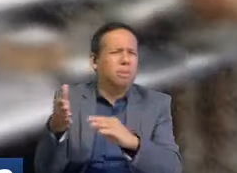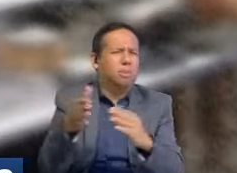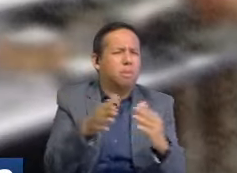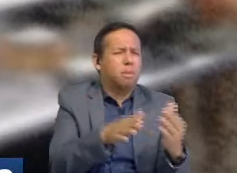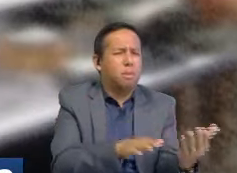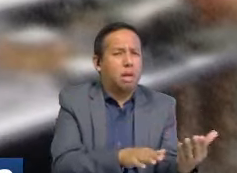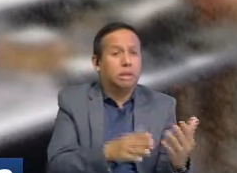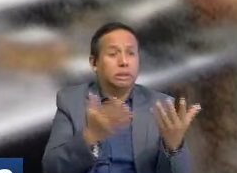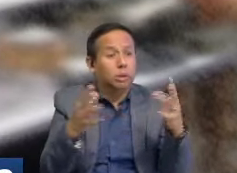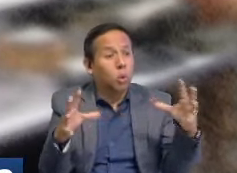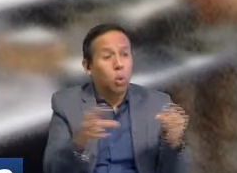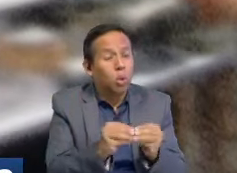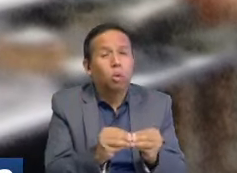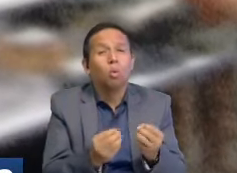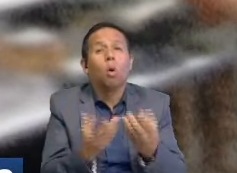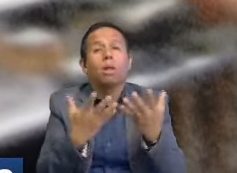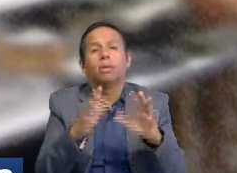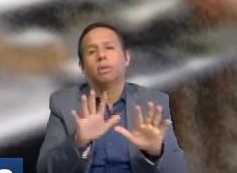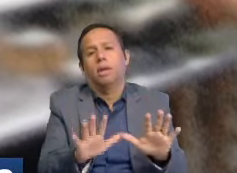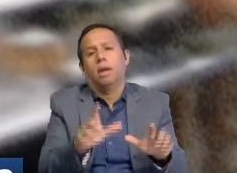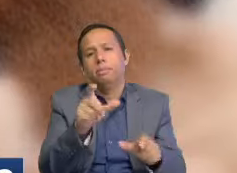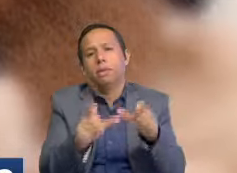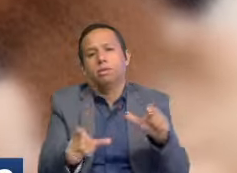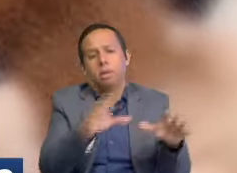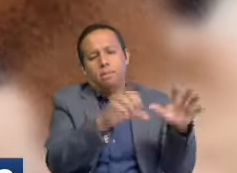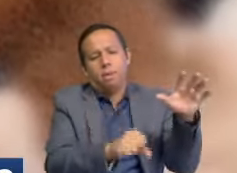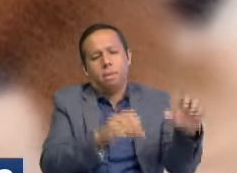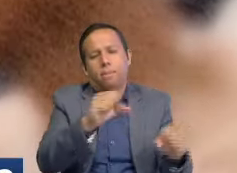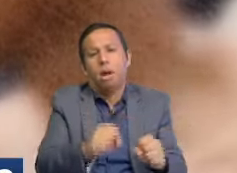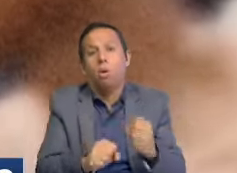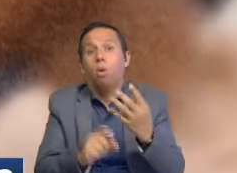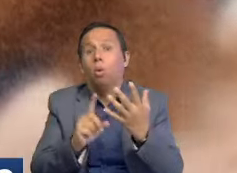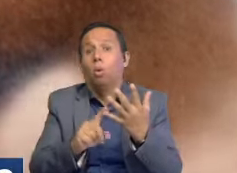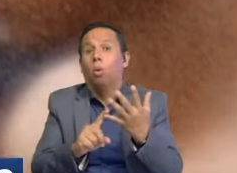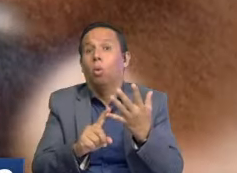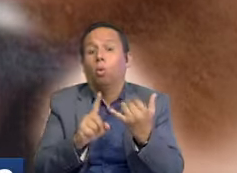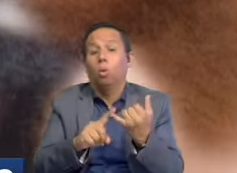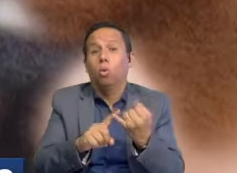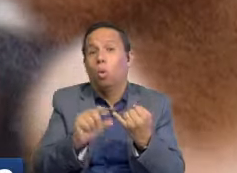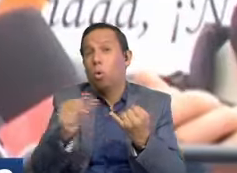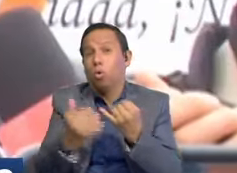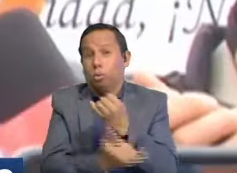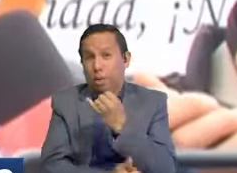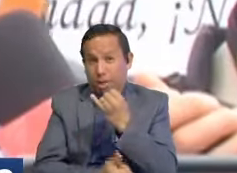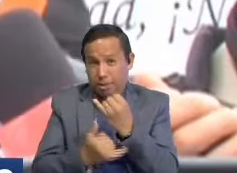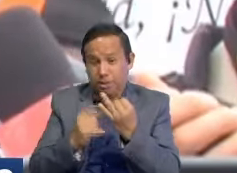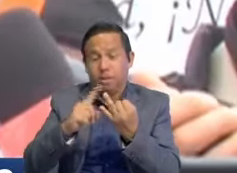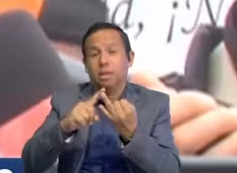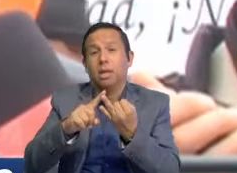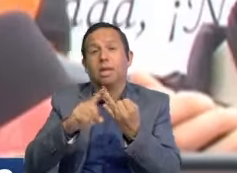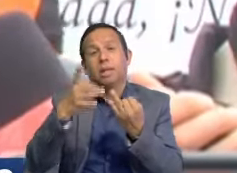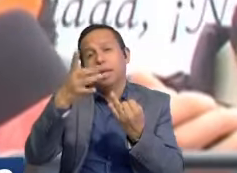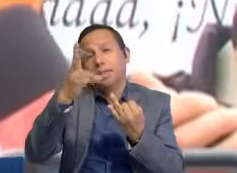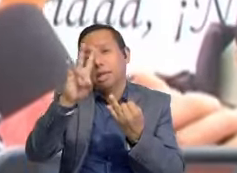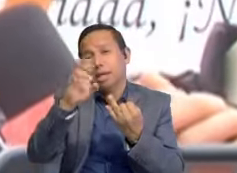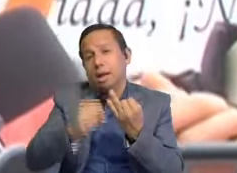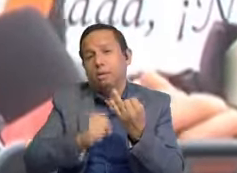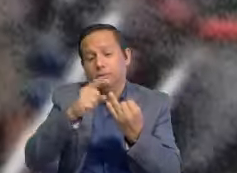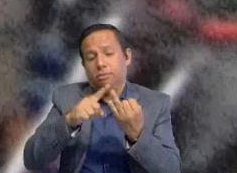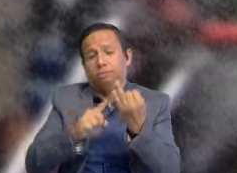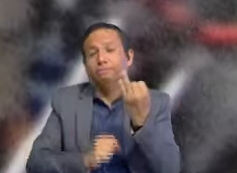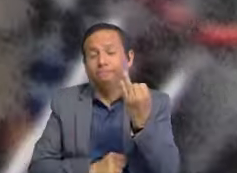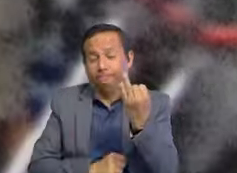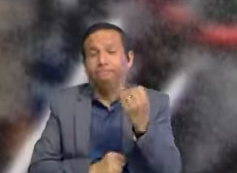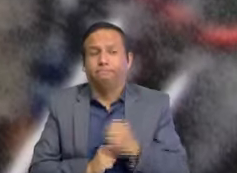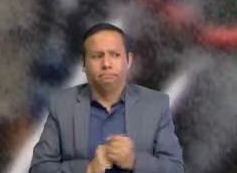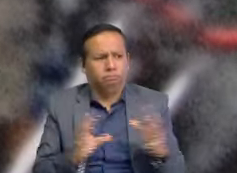se capturó a 10 sospechosos, entre los que hay un menor de edad y un extranjero. Los que les acabamos de capturar son los que están